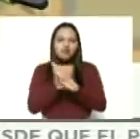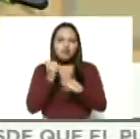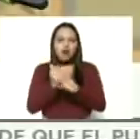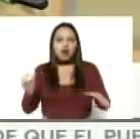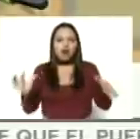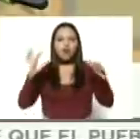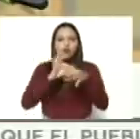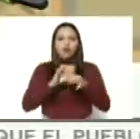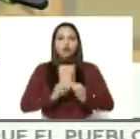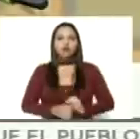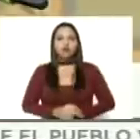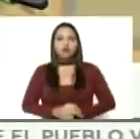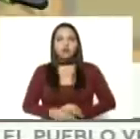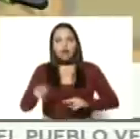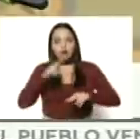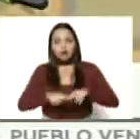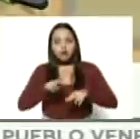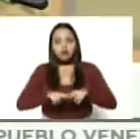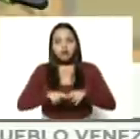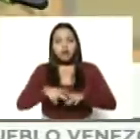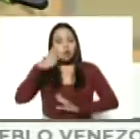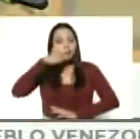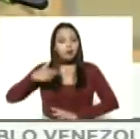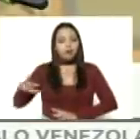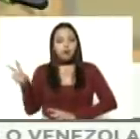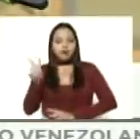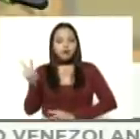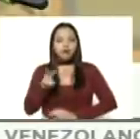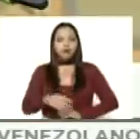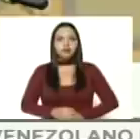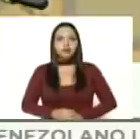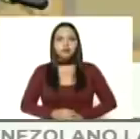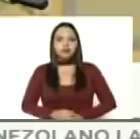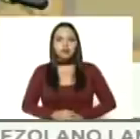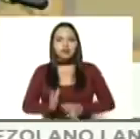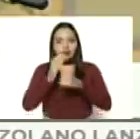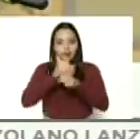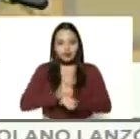por los niños y por el pueblo de Venezuela. Esperamos